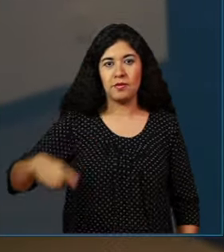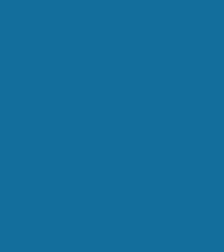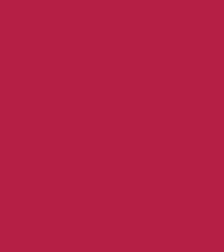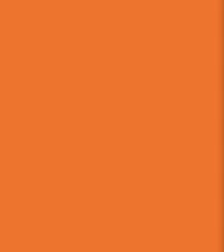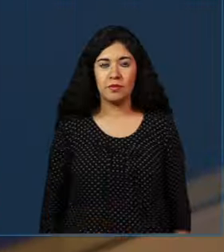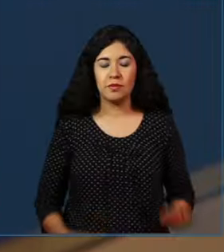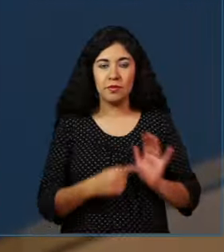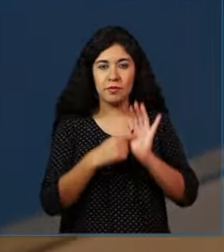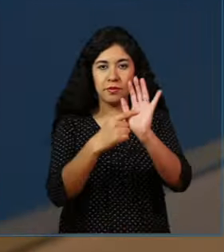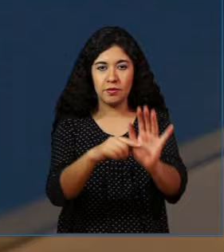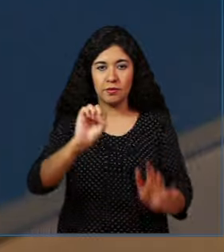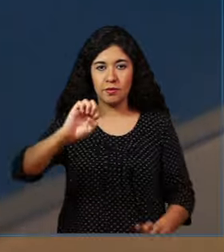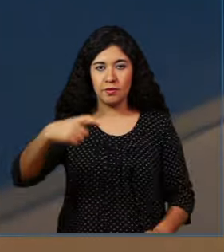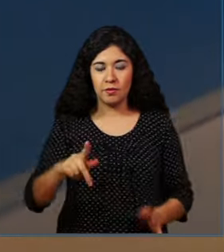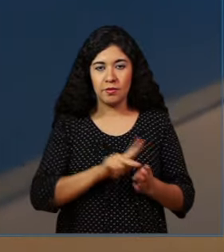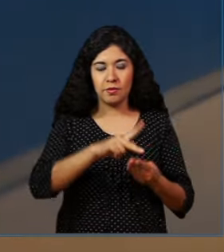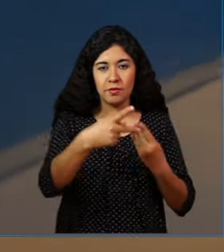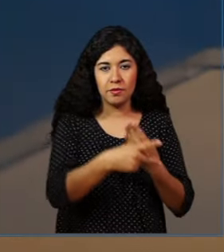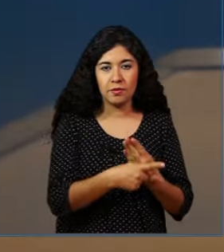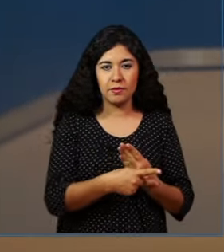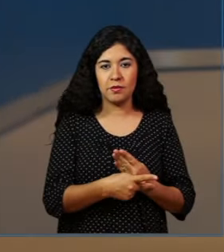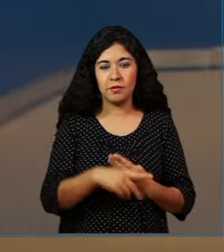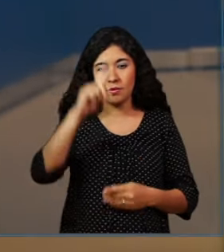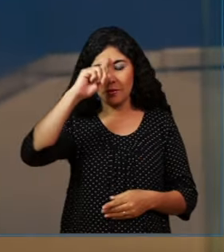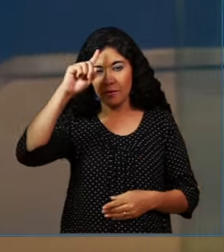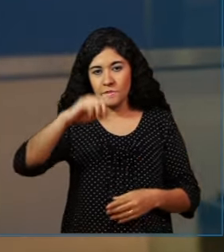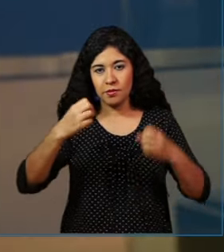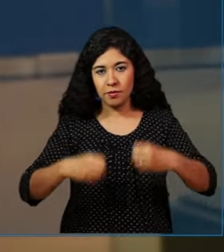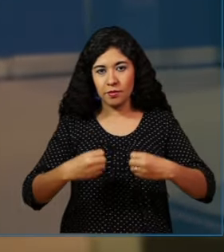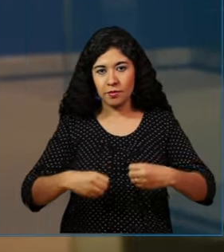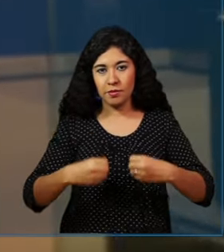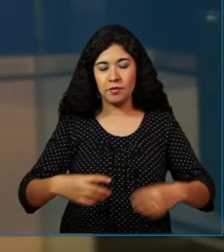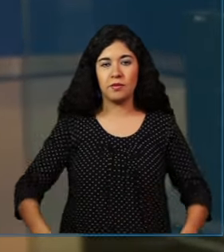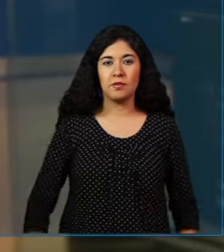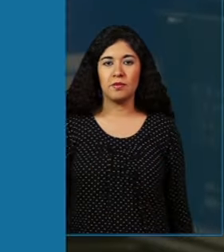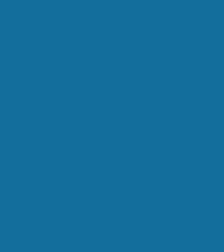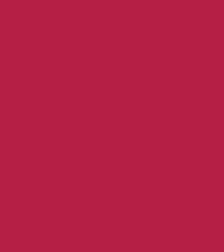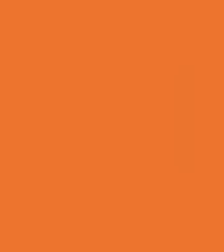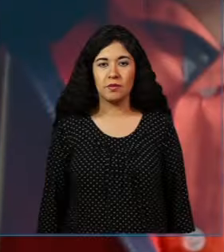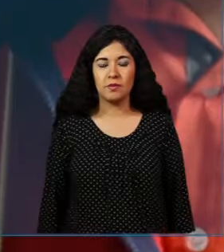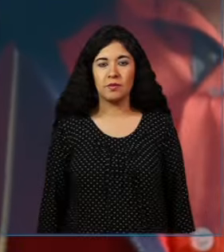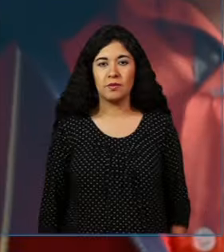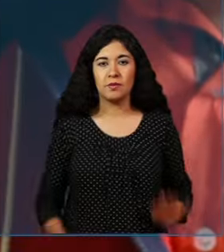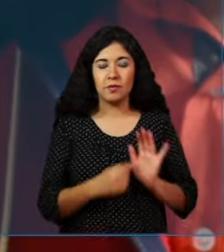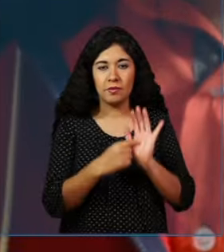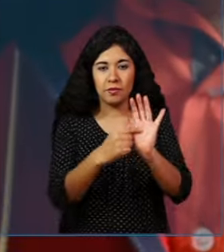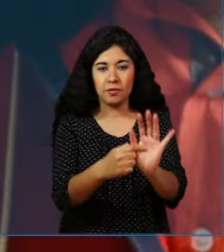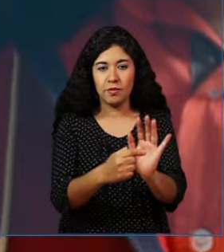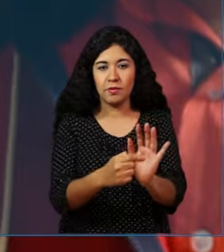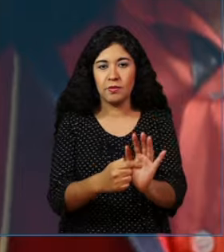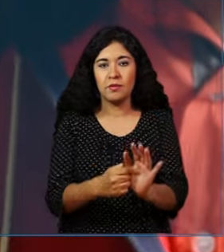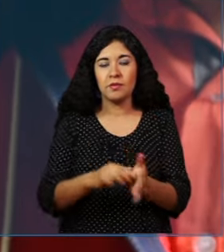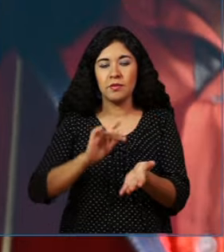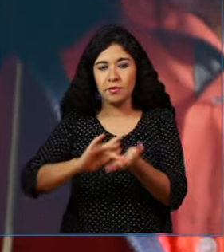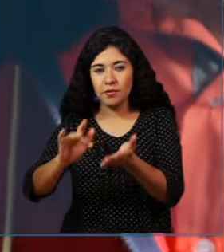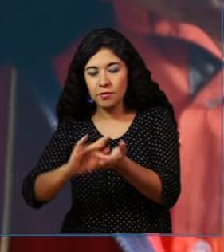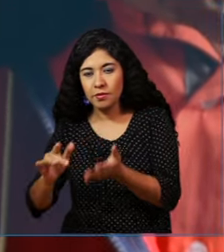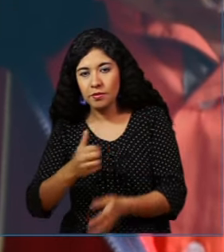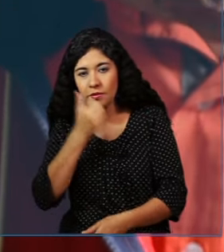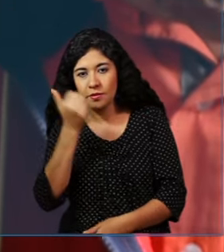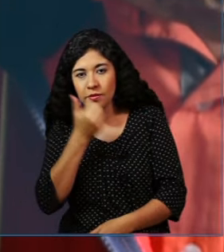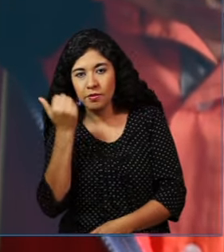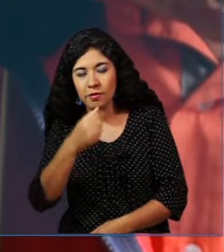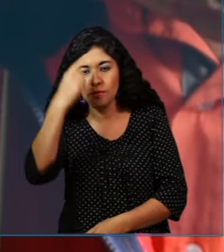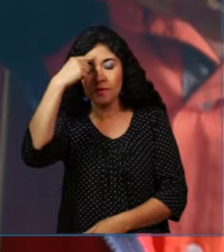ti. Presenta SEC Modelo de Orientación Vocacional Ocupacional. Este modelo permite que el